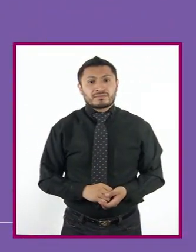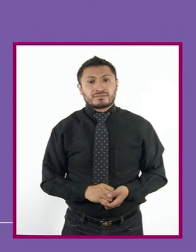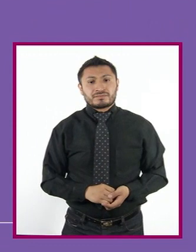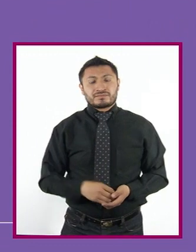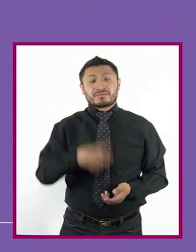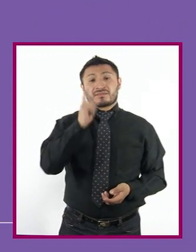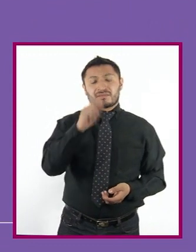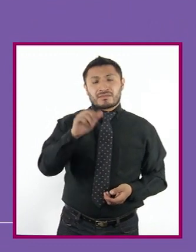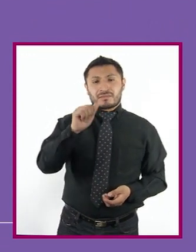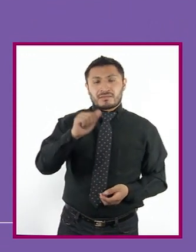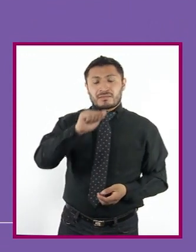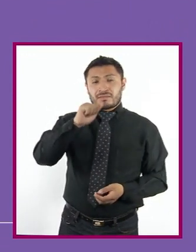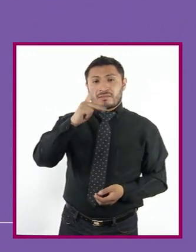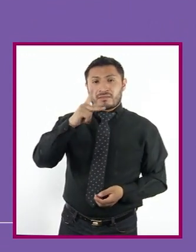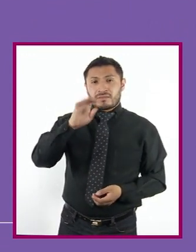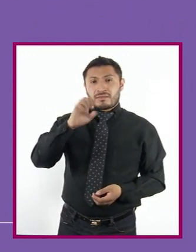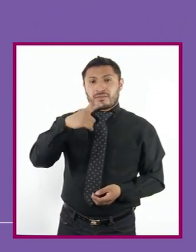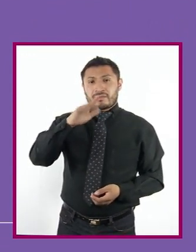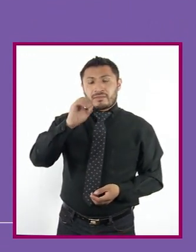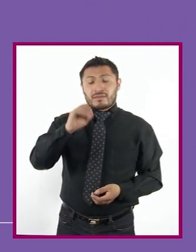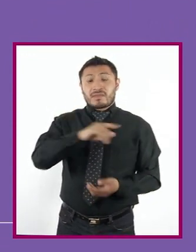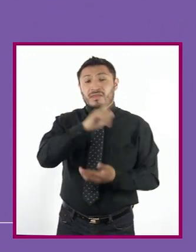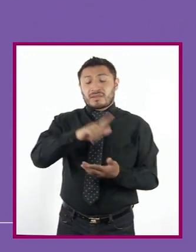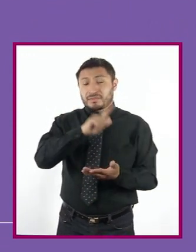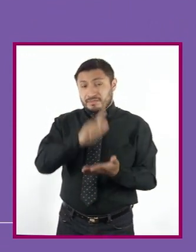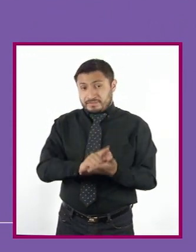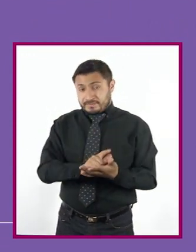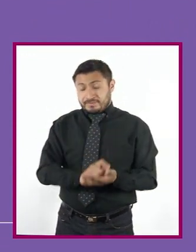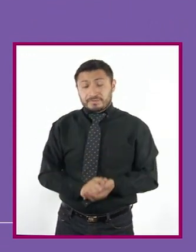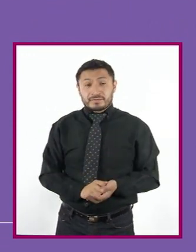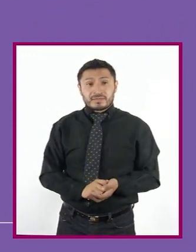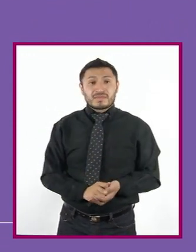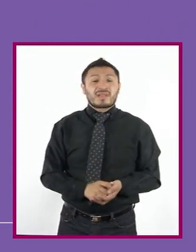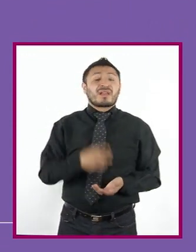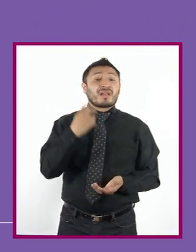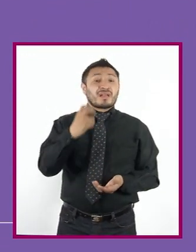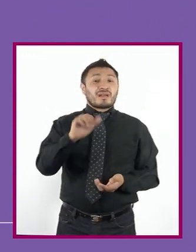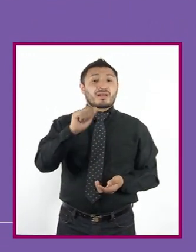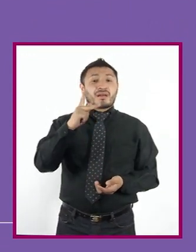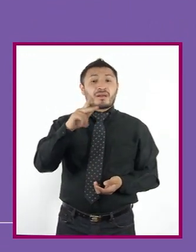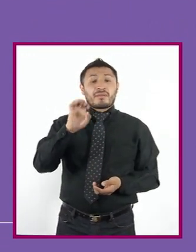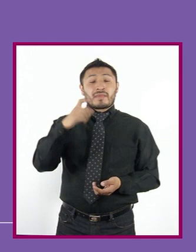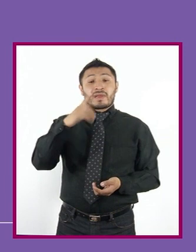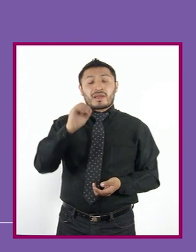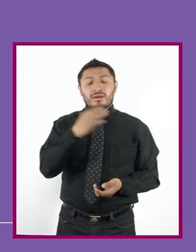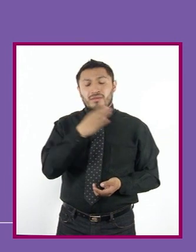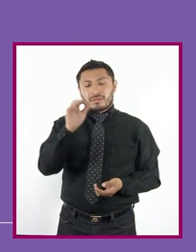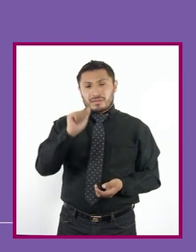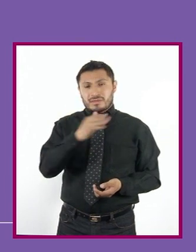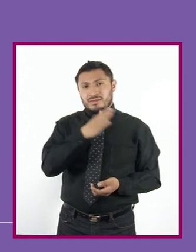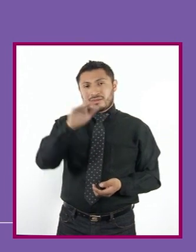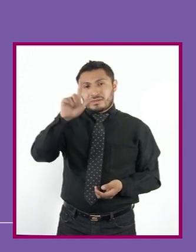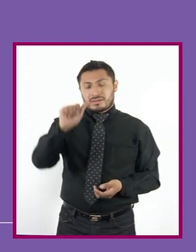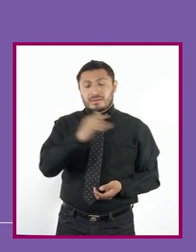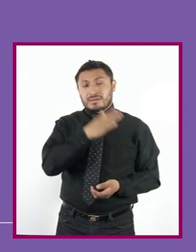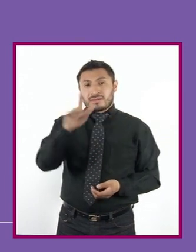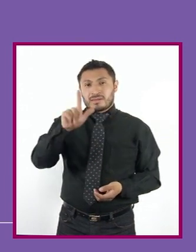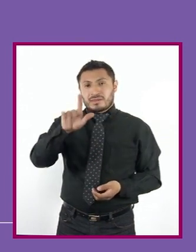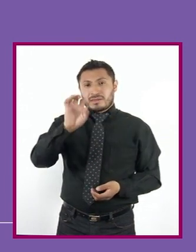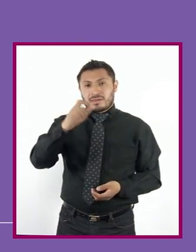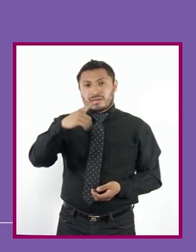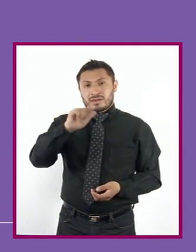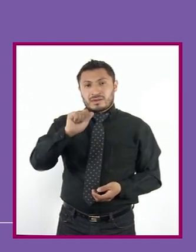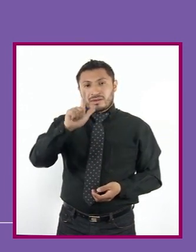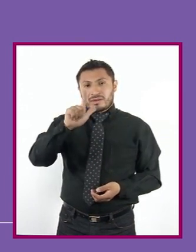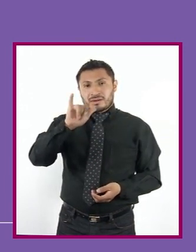¿Qué es el apego a la legalidad? Bueno, el apego a la legalidad en parte es una actitud que tenemos las